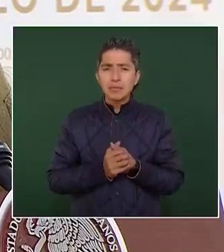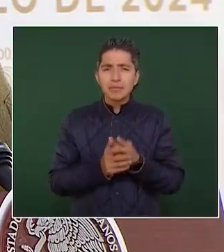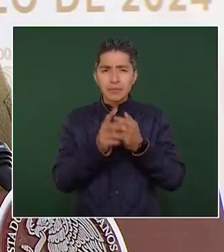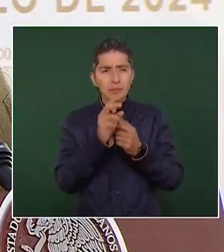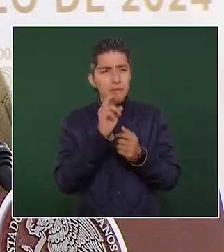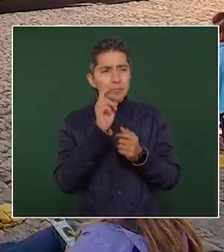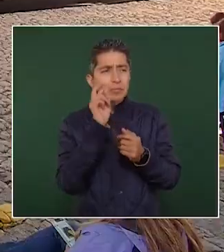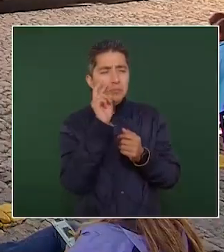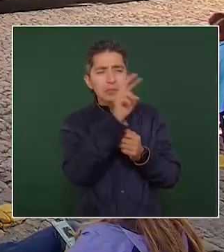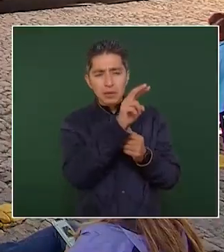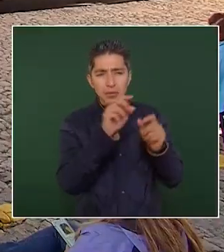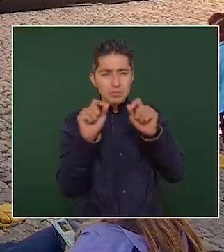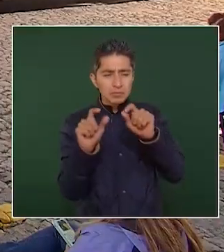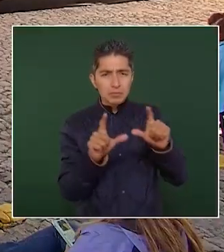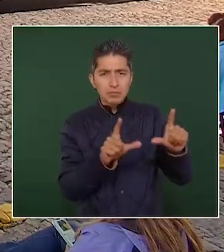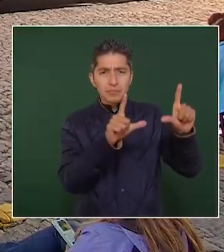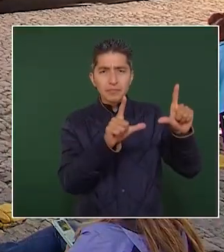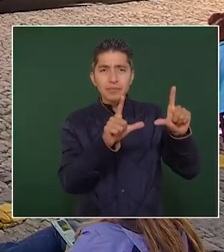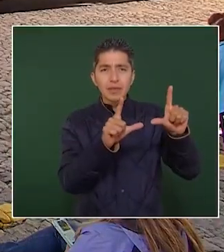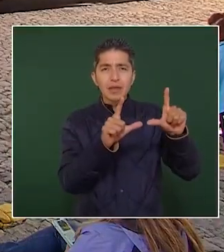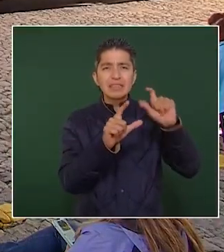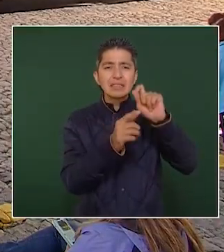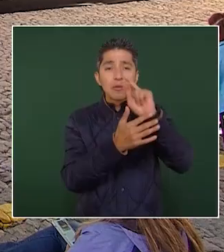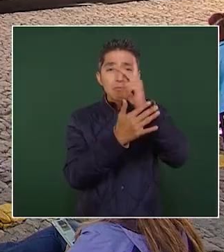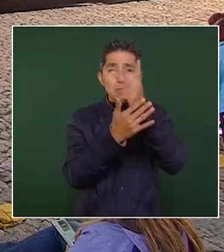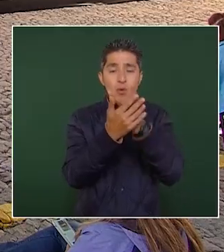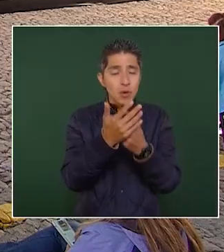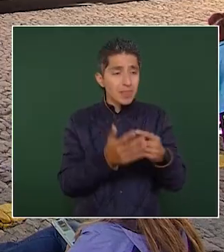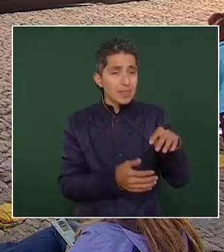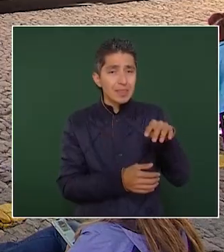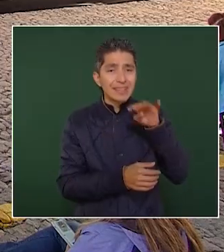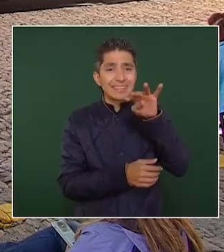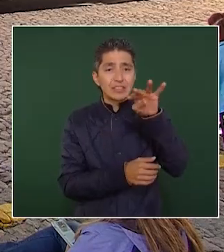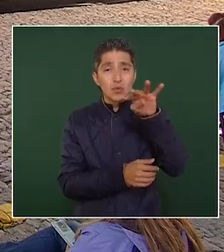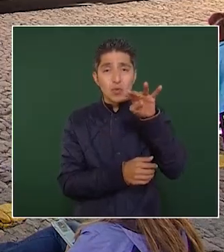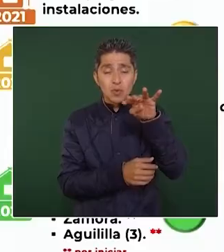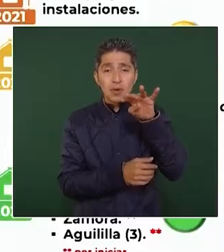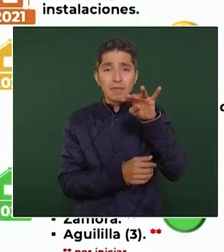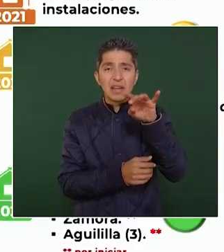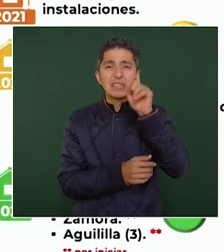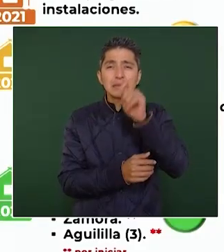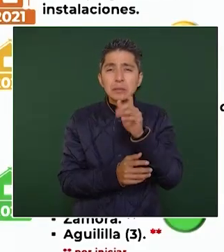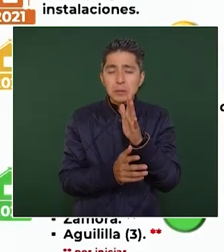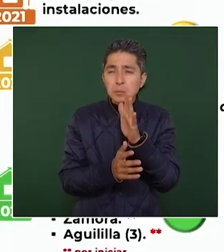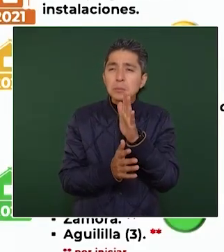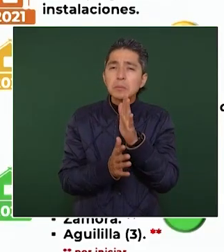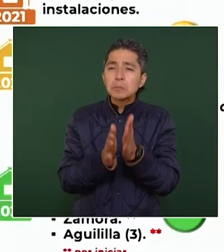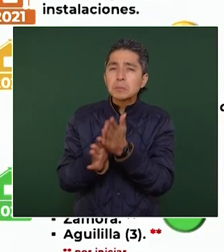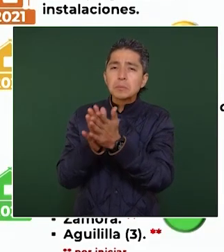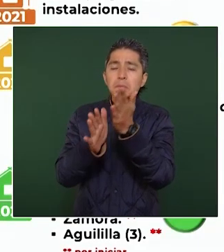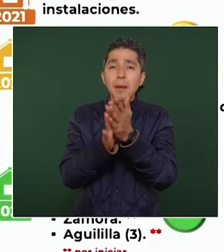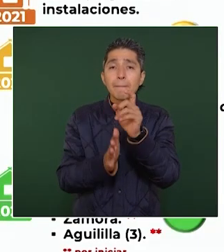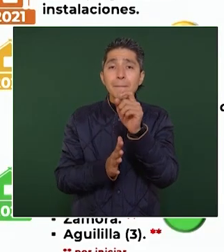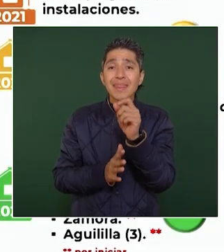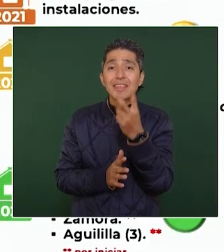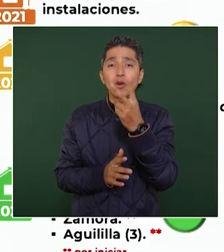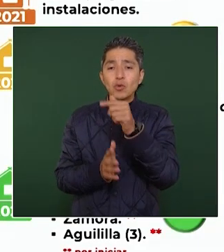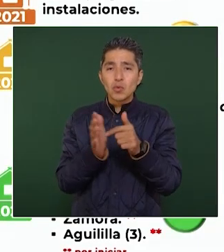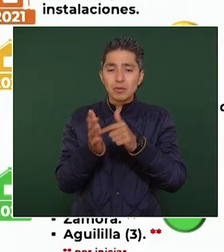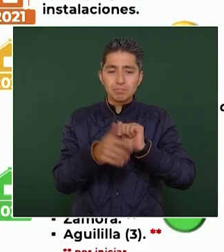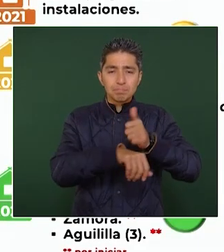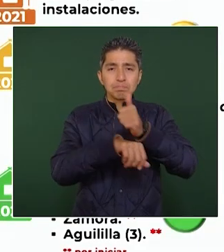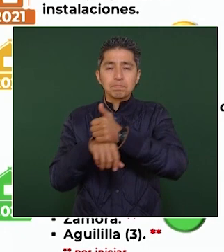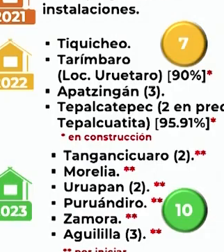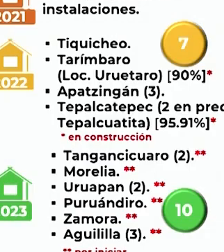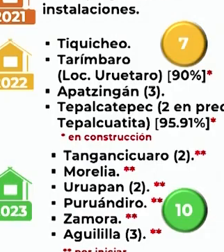vemos aquí en la lámina, en el programa del 19 fueron construidas 22 instalaciones, en el